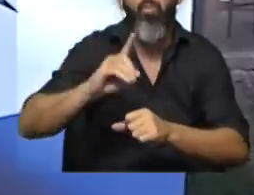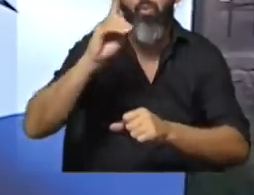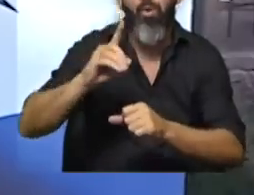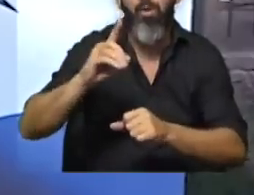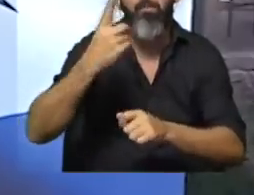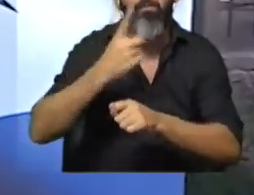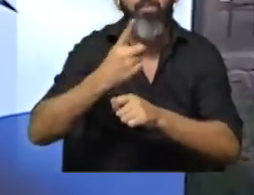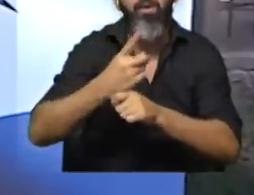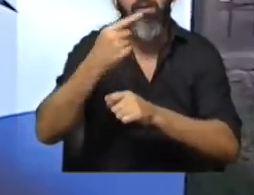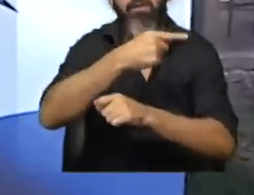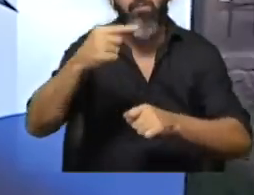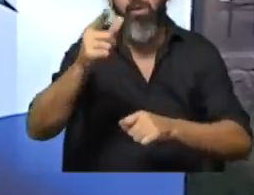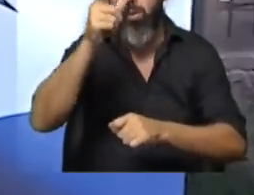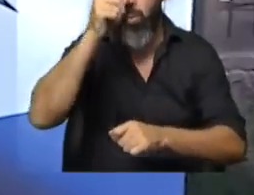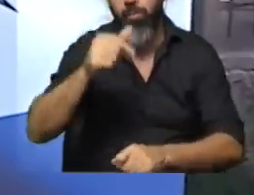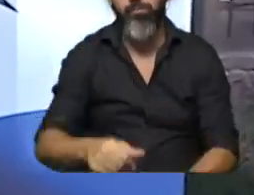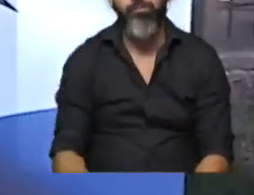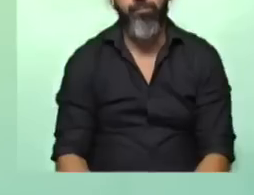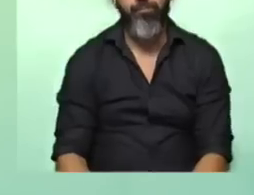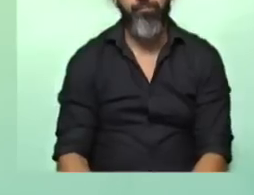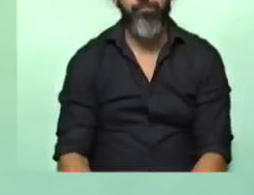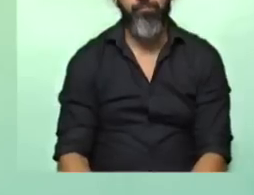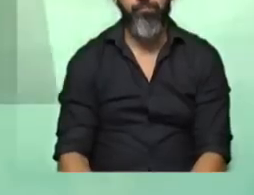en la primera semana de Julio